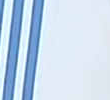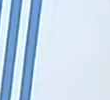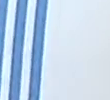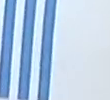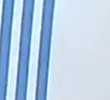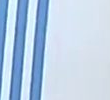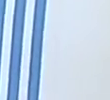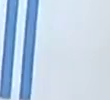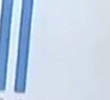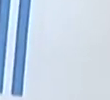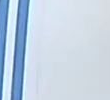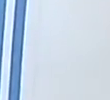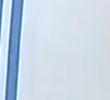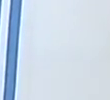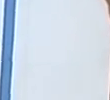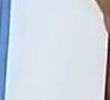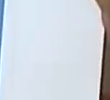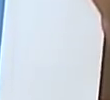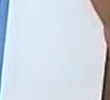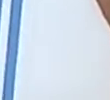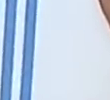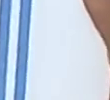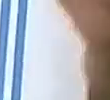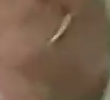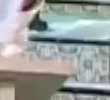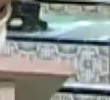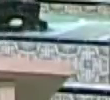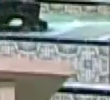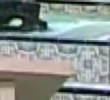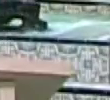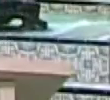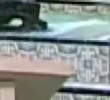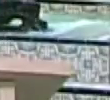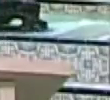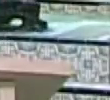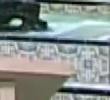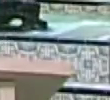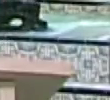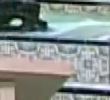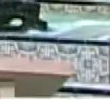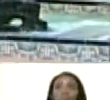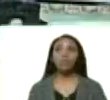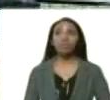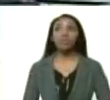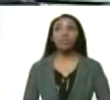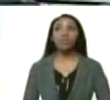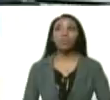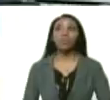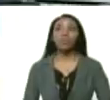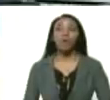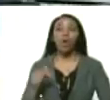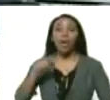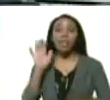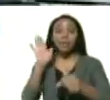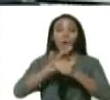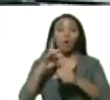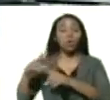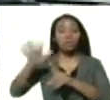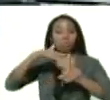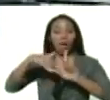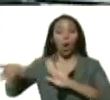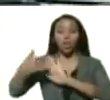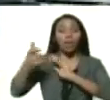incrementando, cómo se ha ido agudizando la crisis en este país que pretende hoy pues taparlo con agresiones contra el